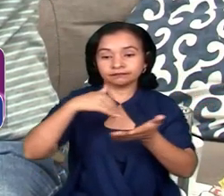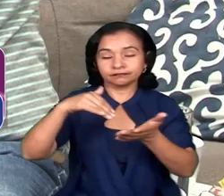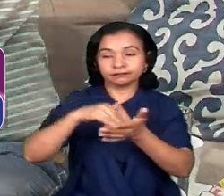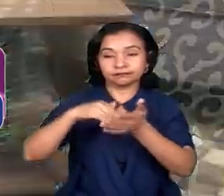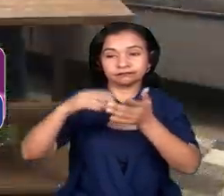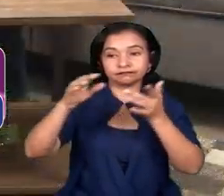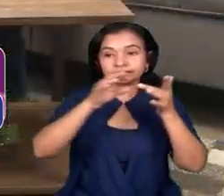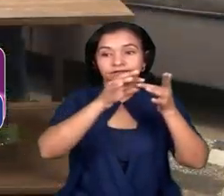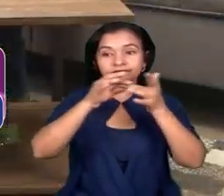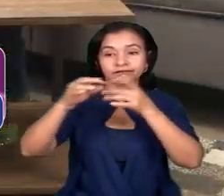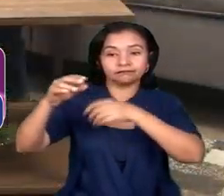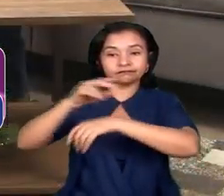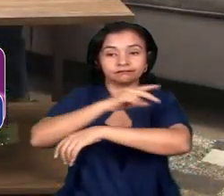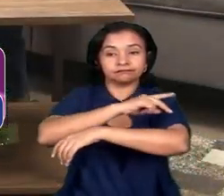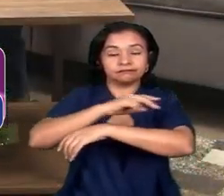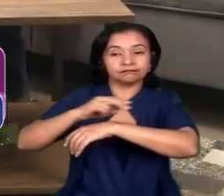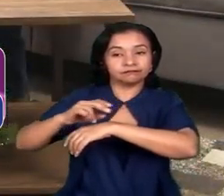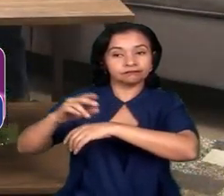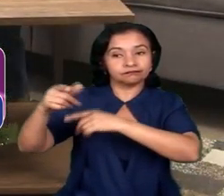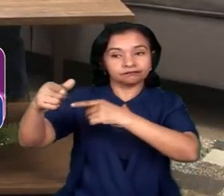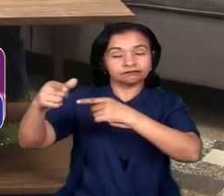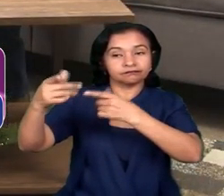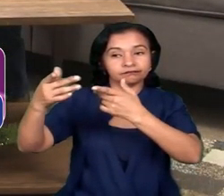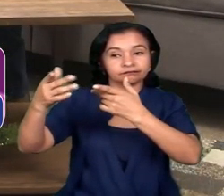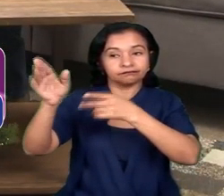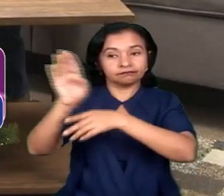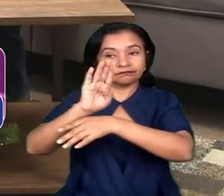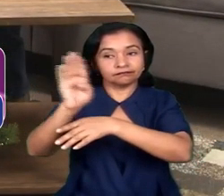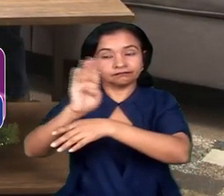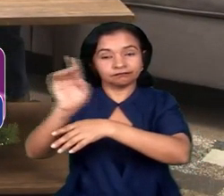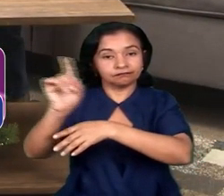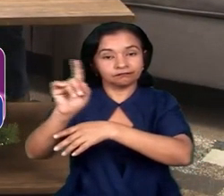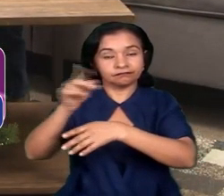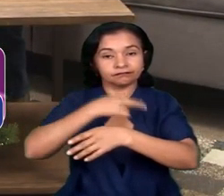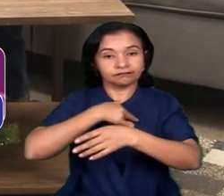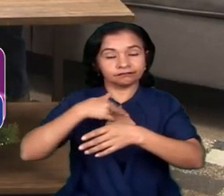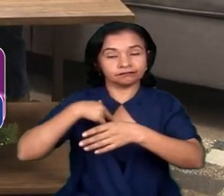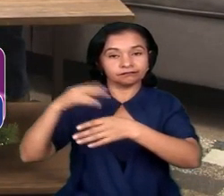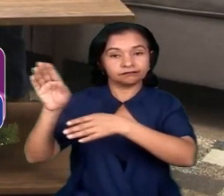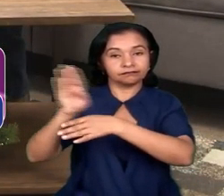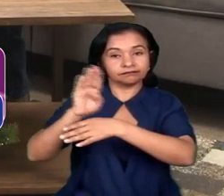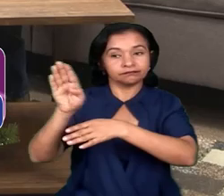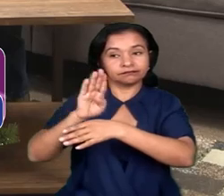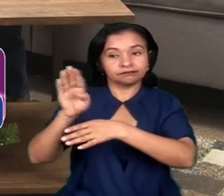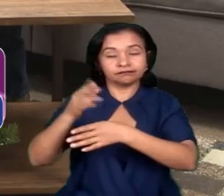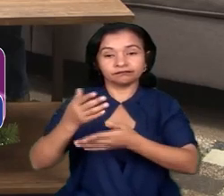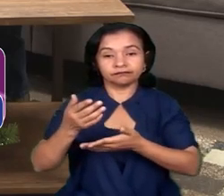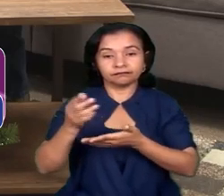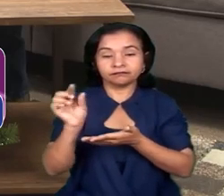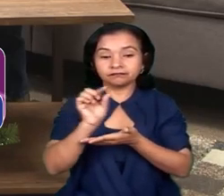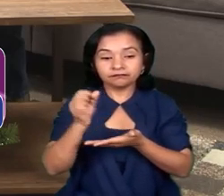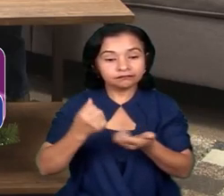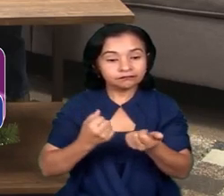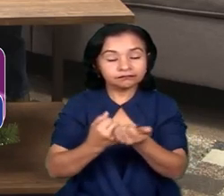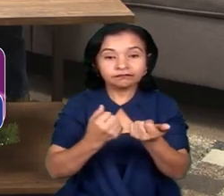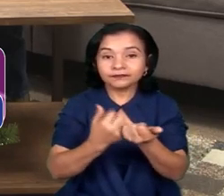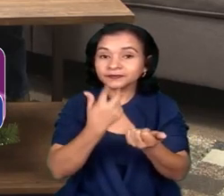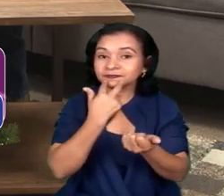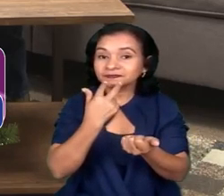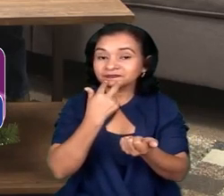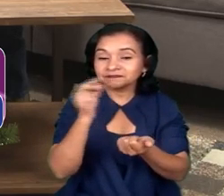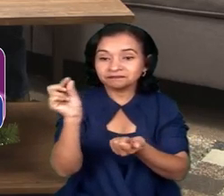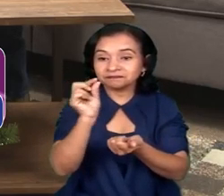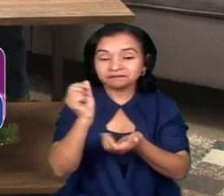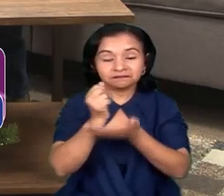comerciales. Que el comercio no es solo los bancos que están haciendo ahorita. No están dando asistencia